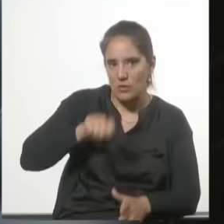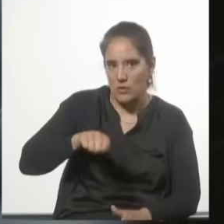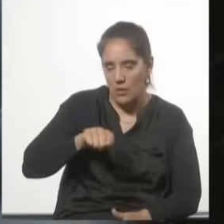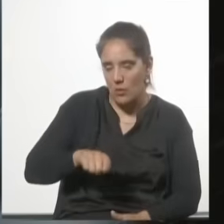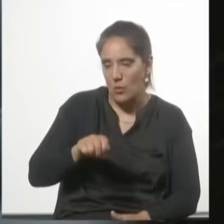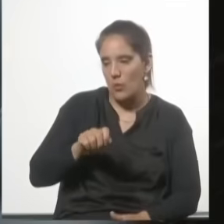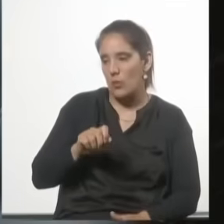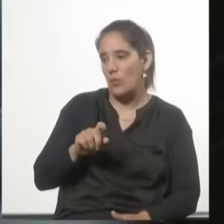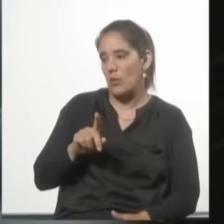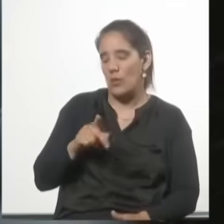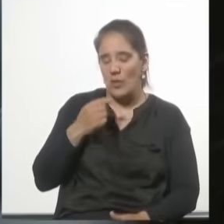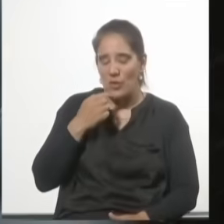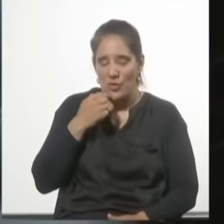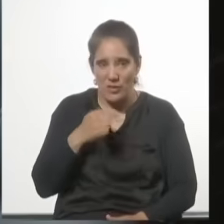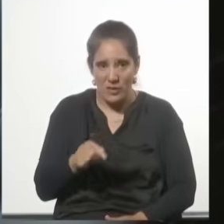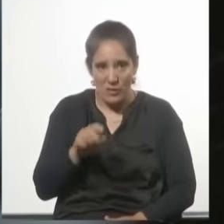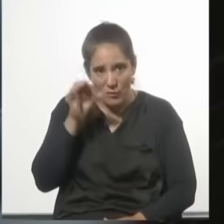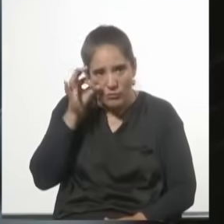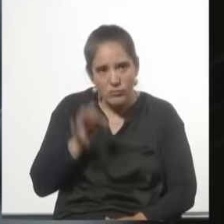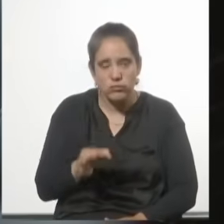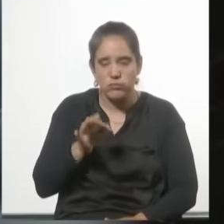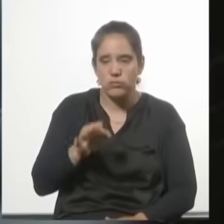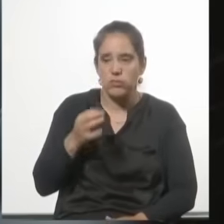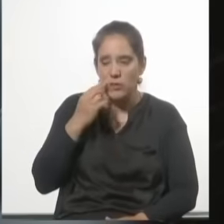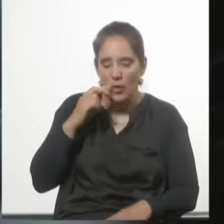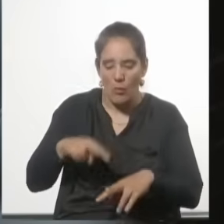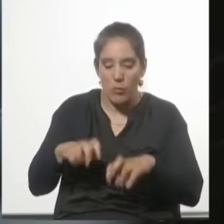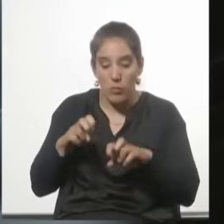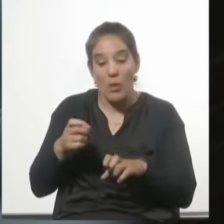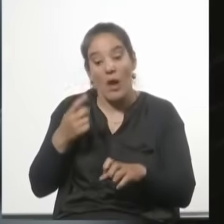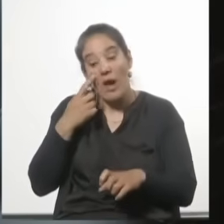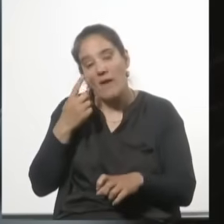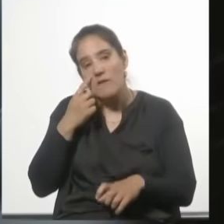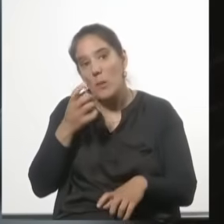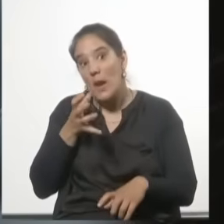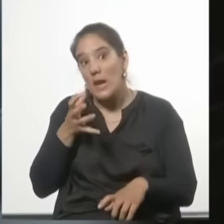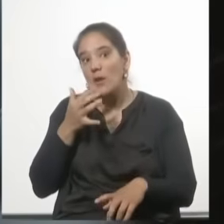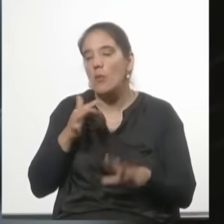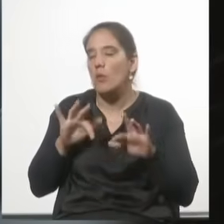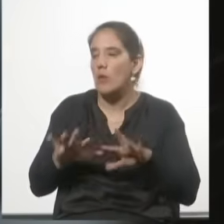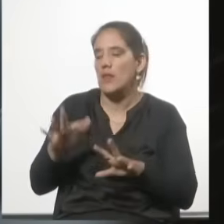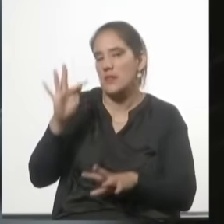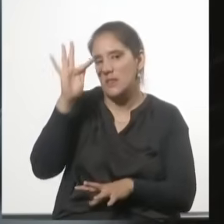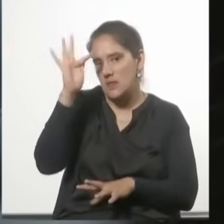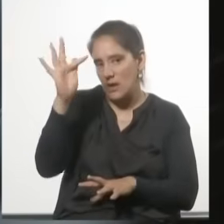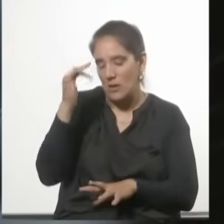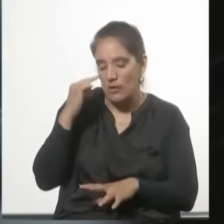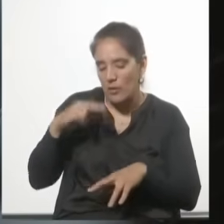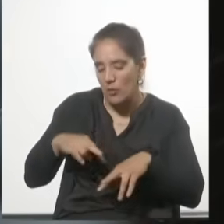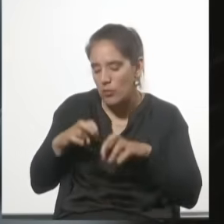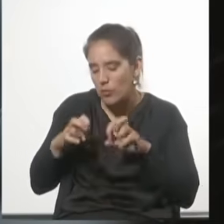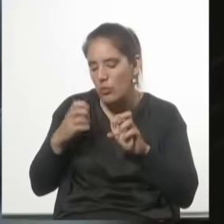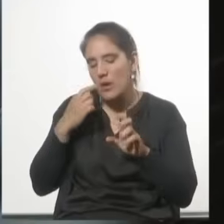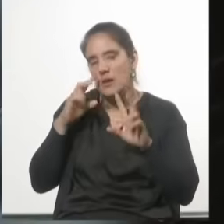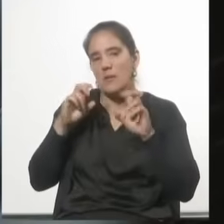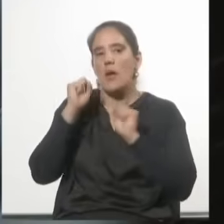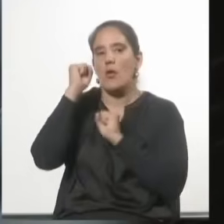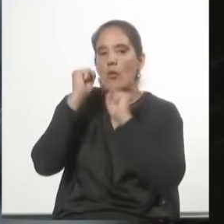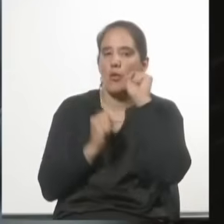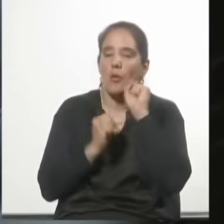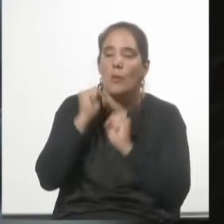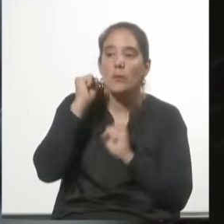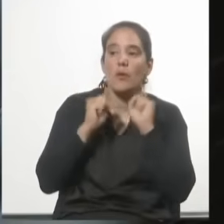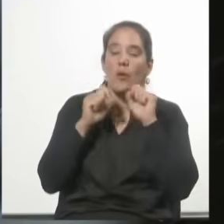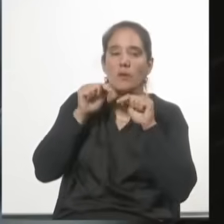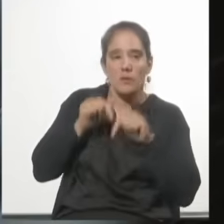el análisis fue estrictamente de evaluación de riesgo conforme criterios técnicos propios del ámbito financiero y